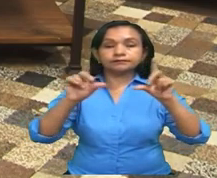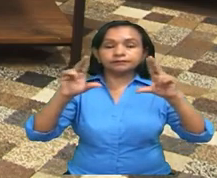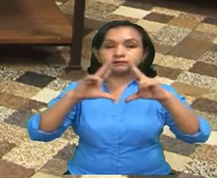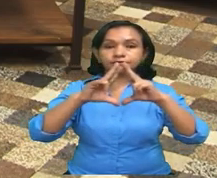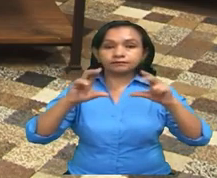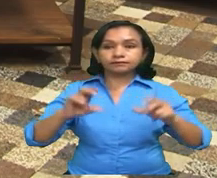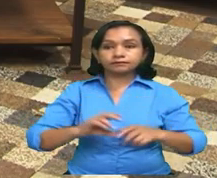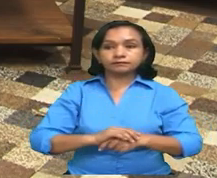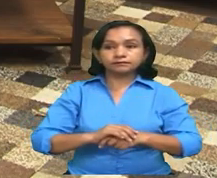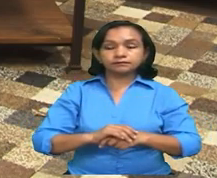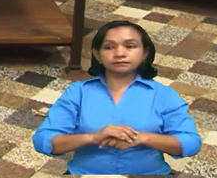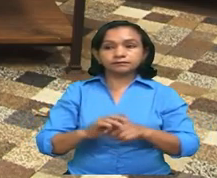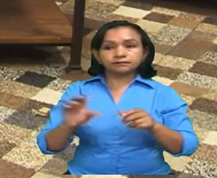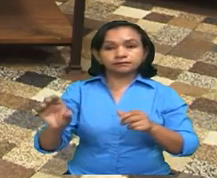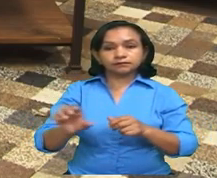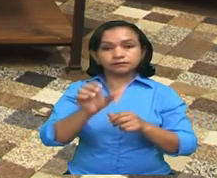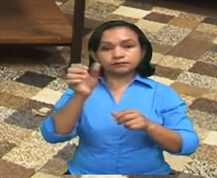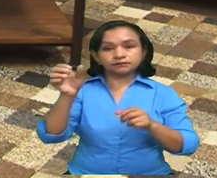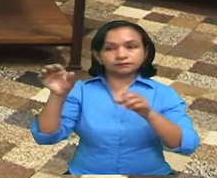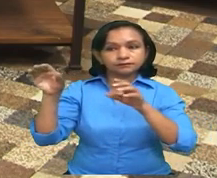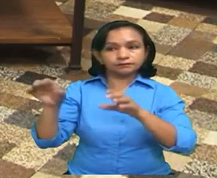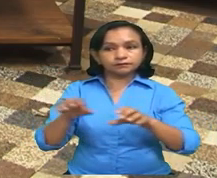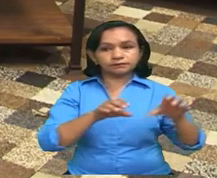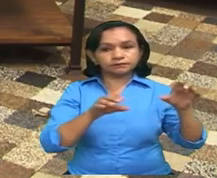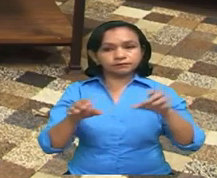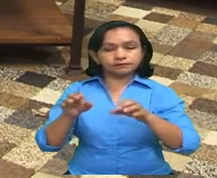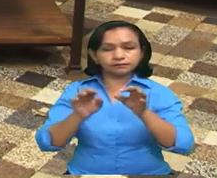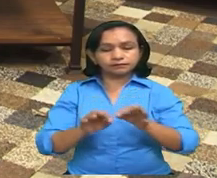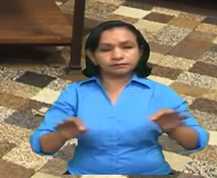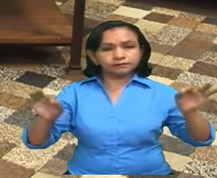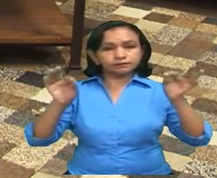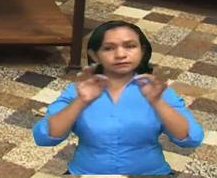otros países pudieron apreciar cómo es que ellos desarrollan